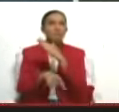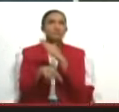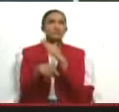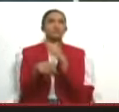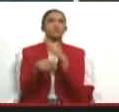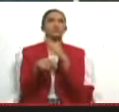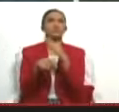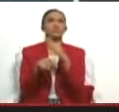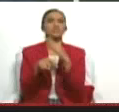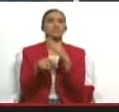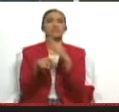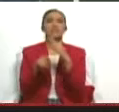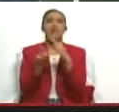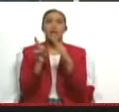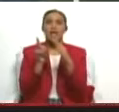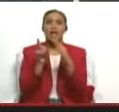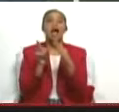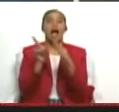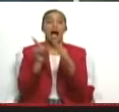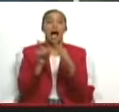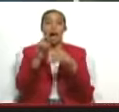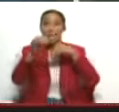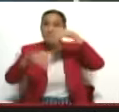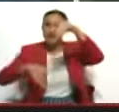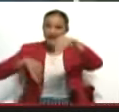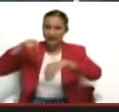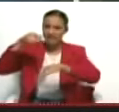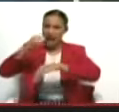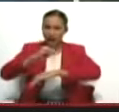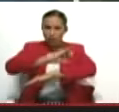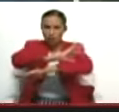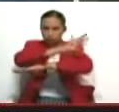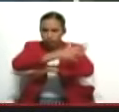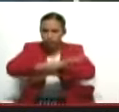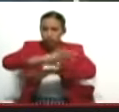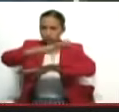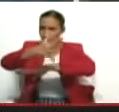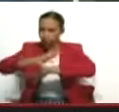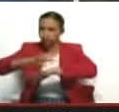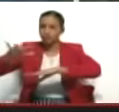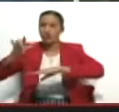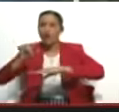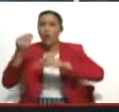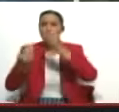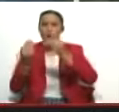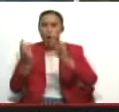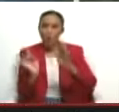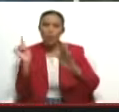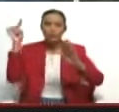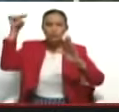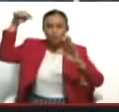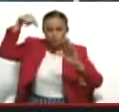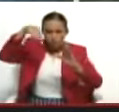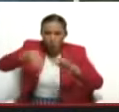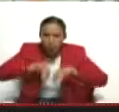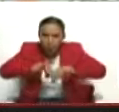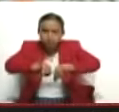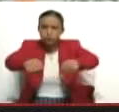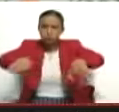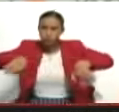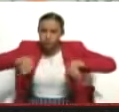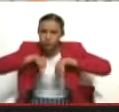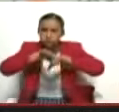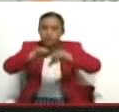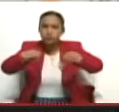adentran en el mar como esto que estoy acá mostrando hay 17 mapas